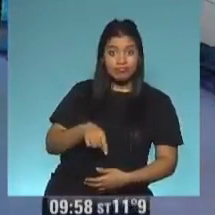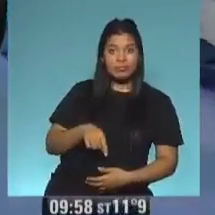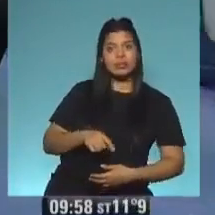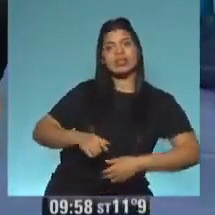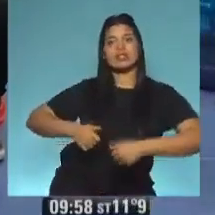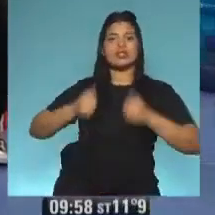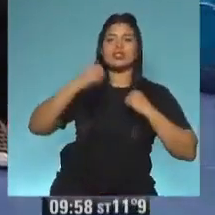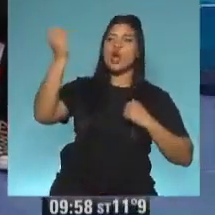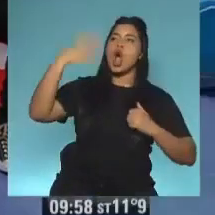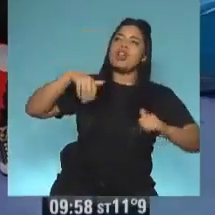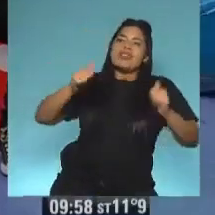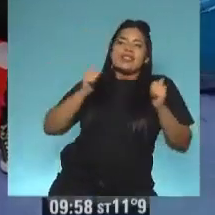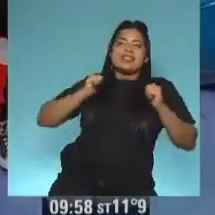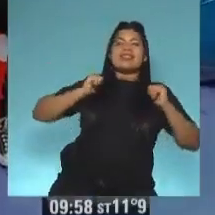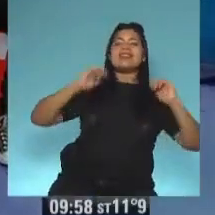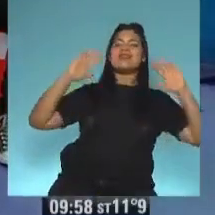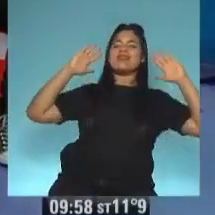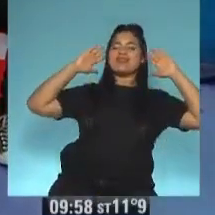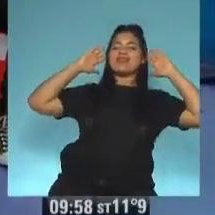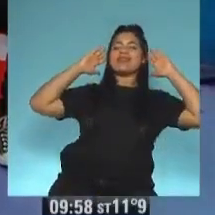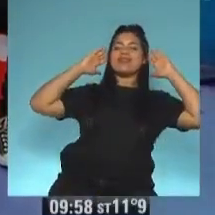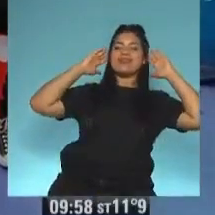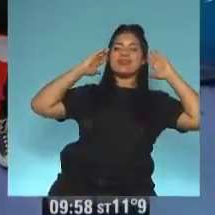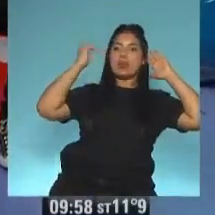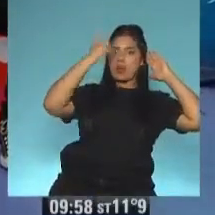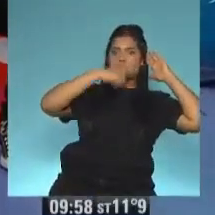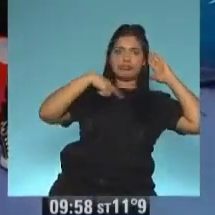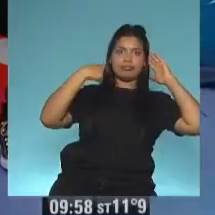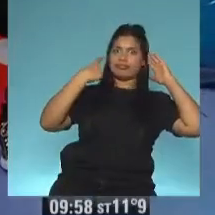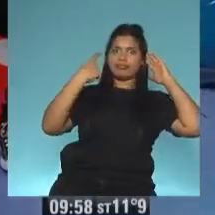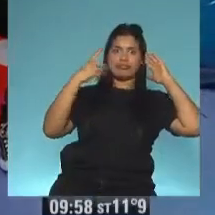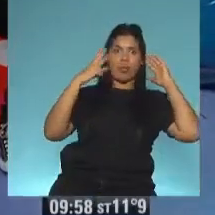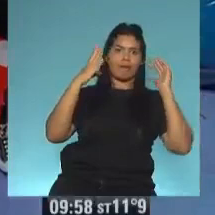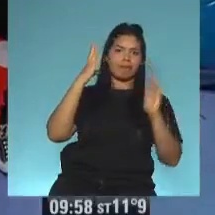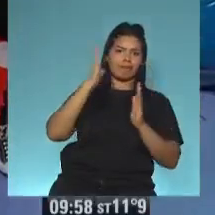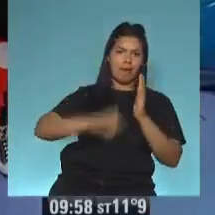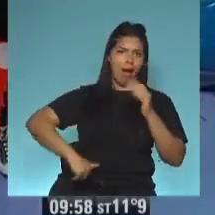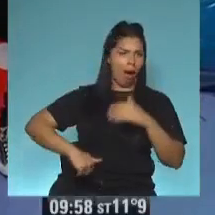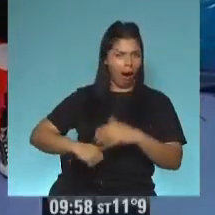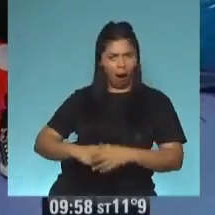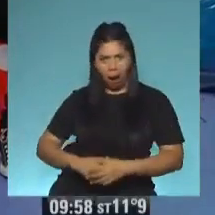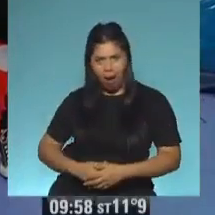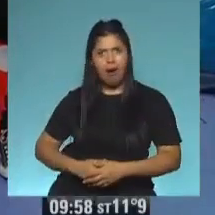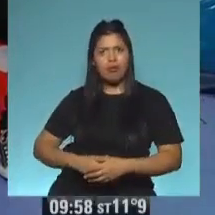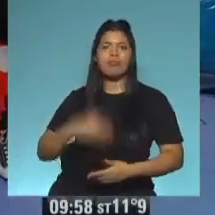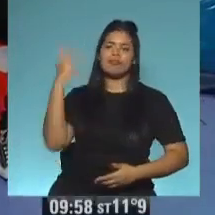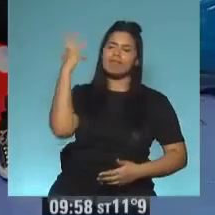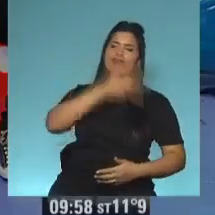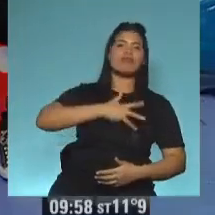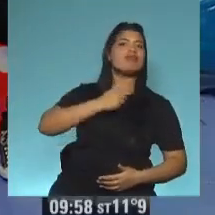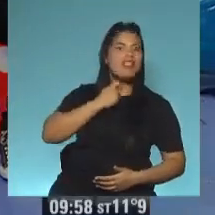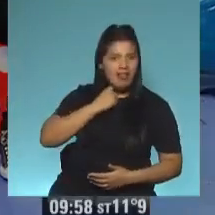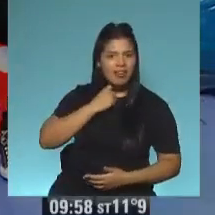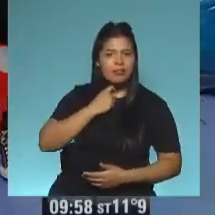una pingüina tan pálida que quería ponerse morena. Y Pino salió corriendo hacia la